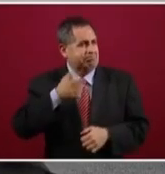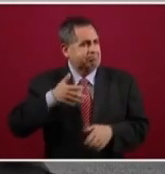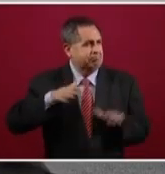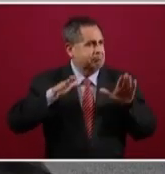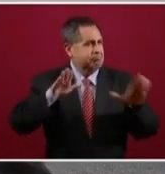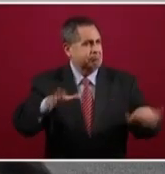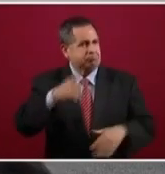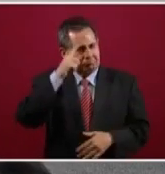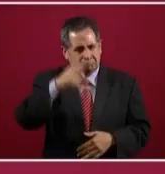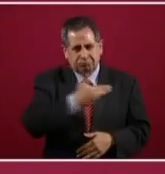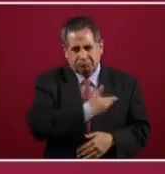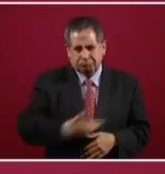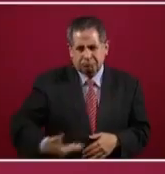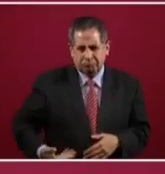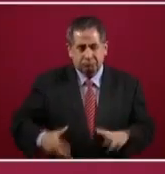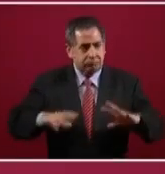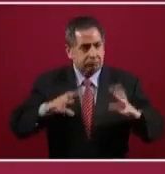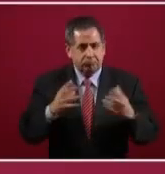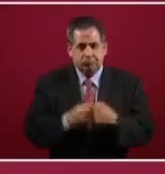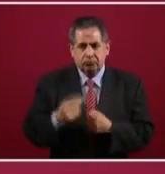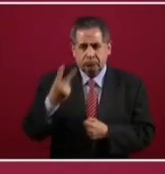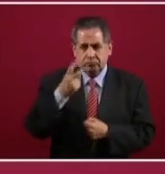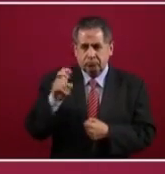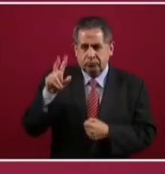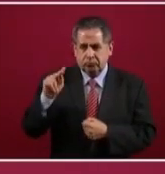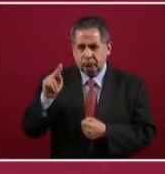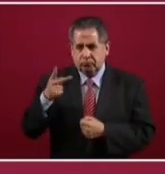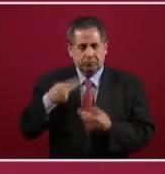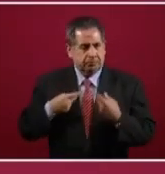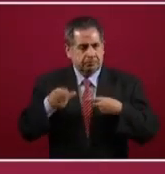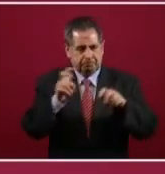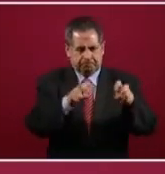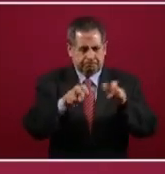presidencial para 280 pasajeros?